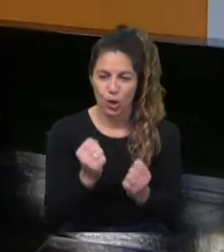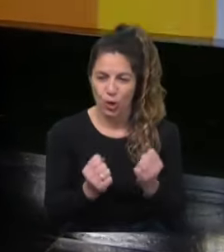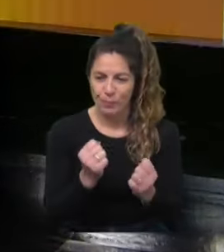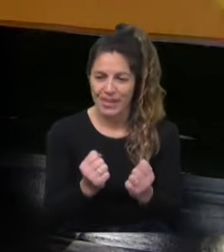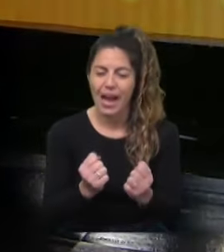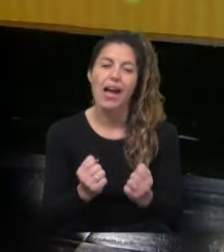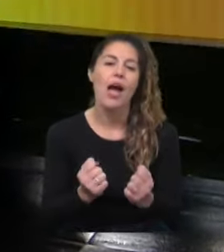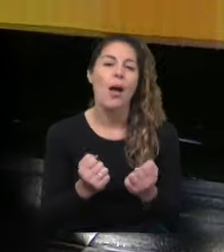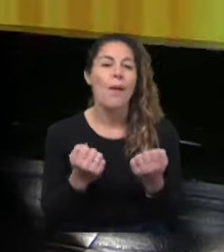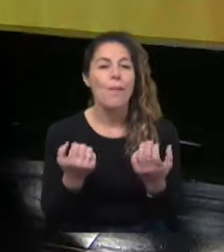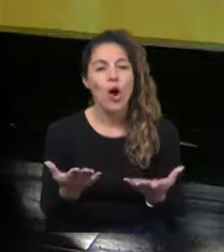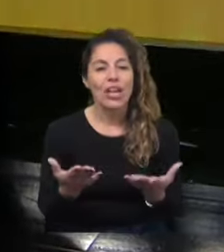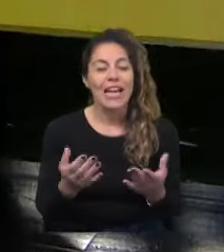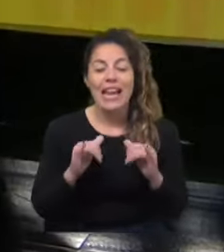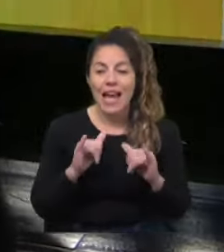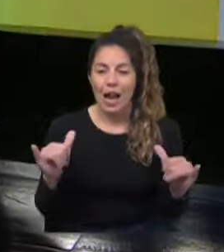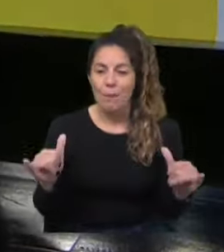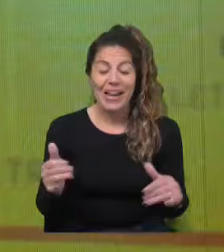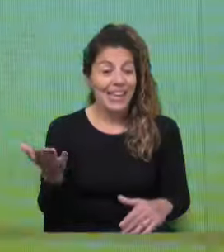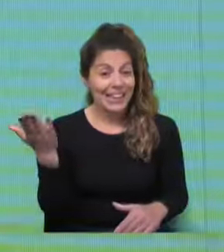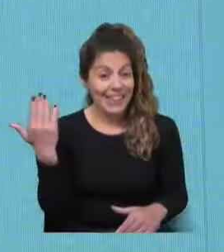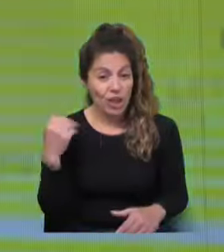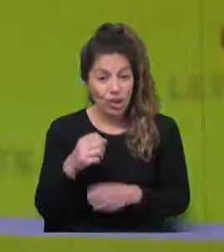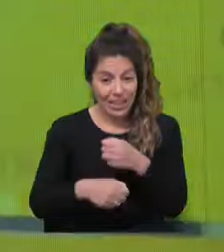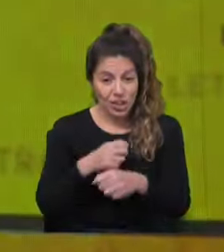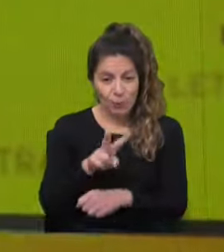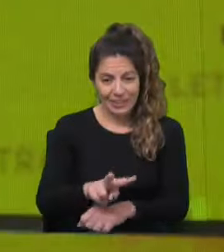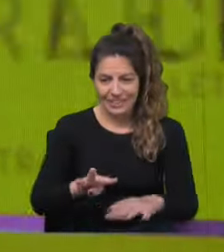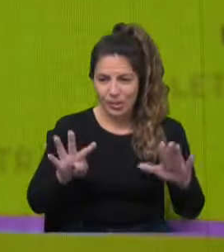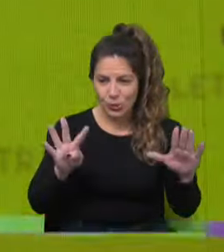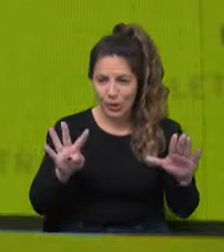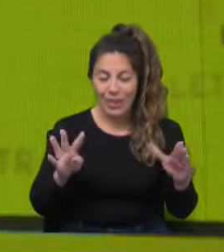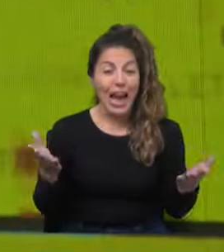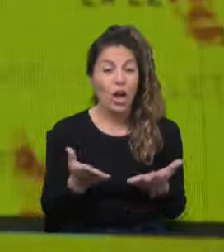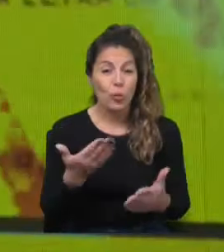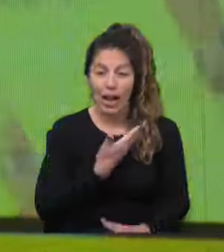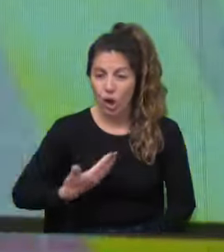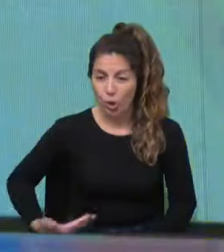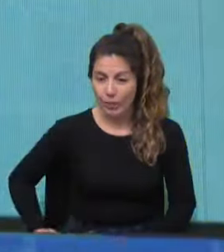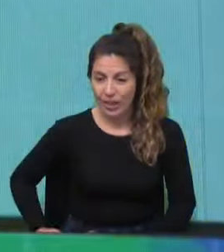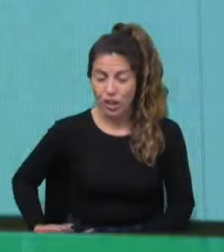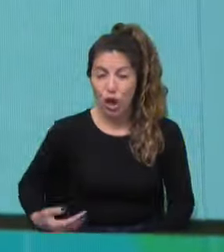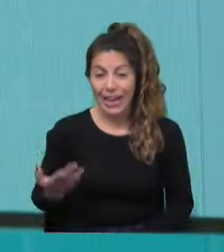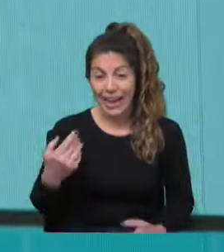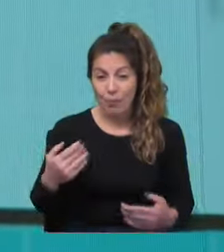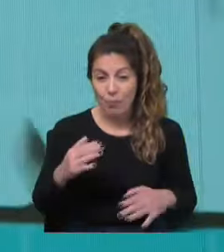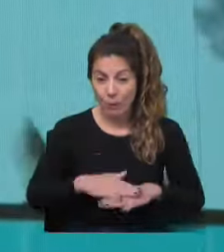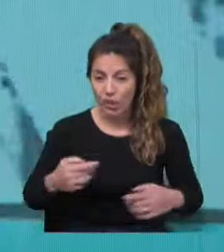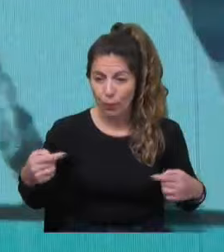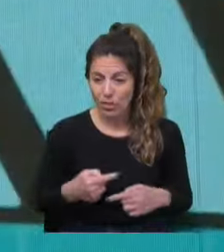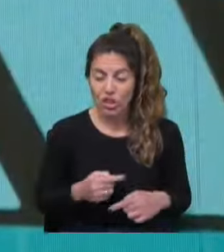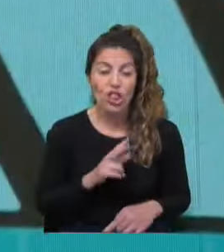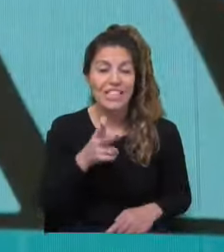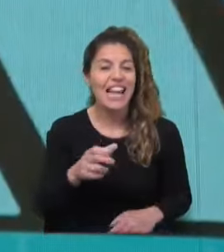porque en la campaña anterior, en la de 2019, el actual gobierno, entonces oposición, decía que